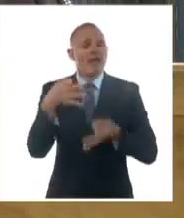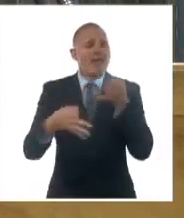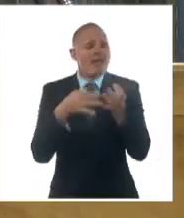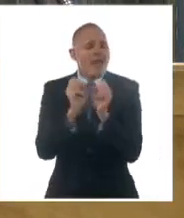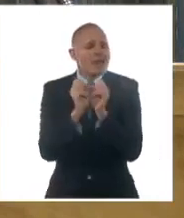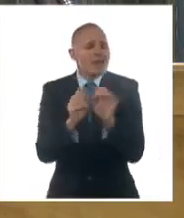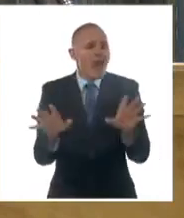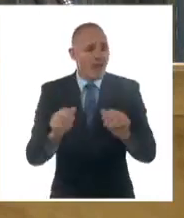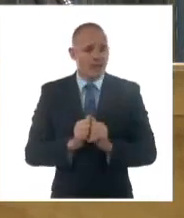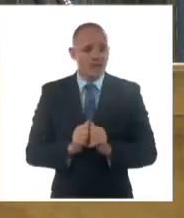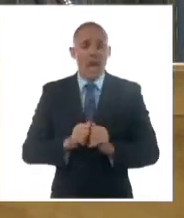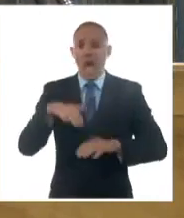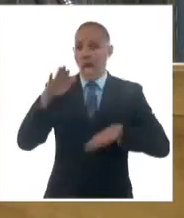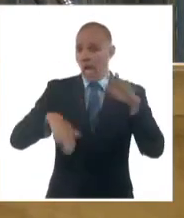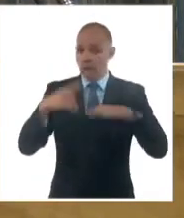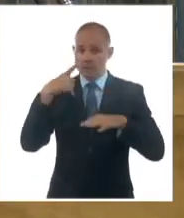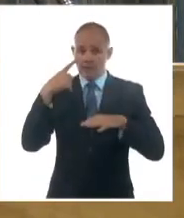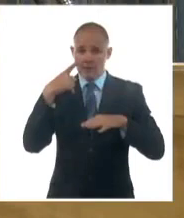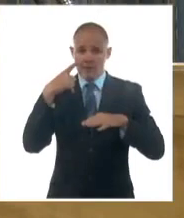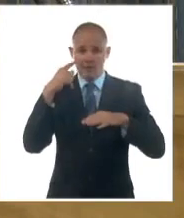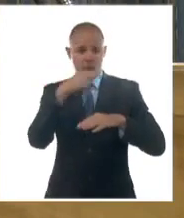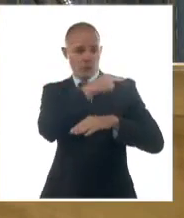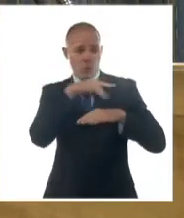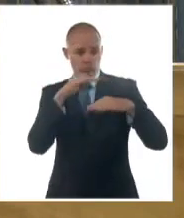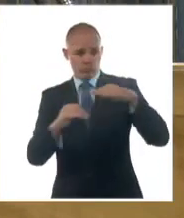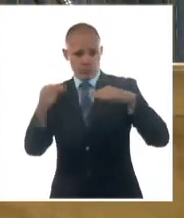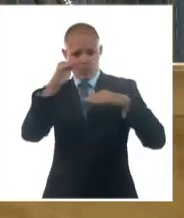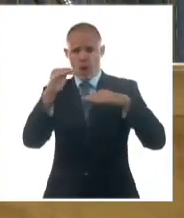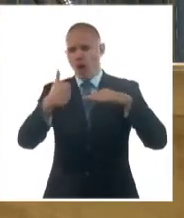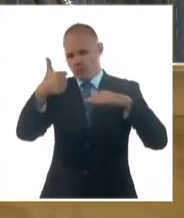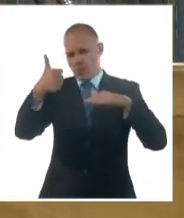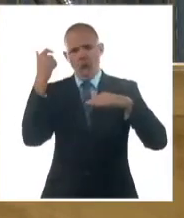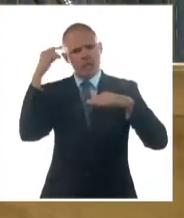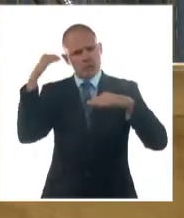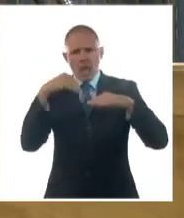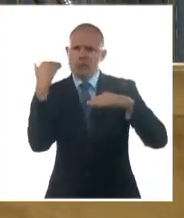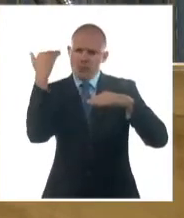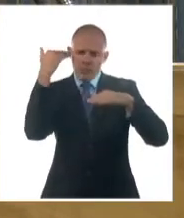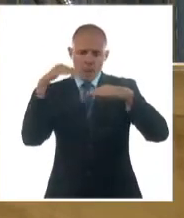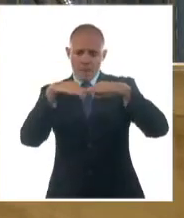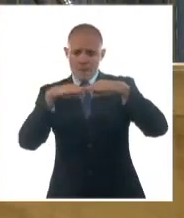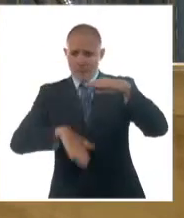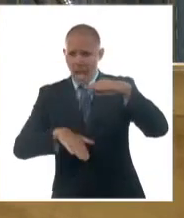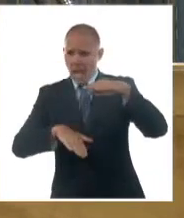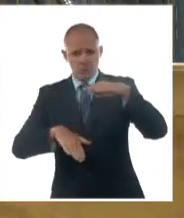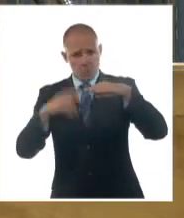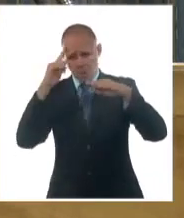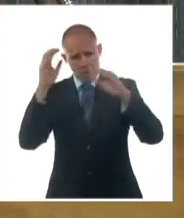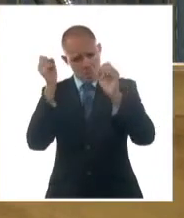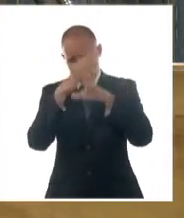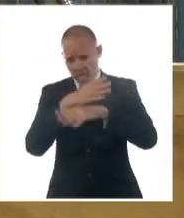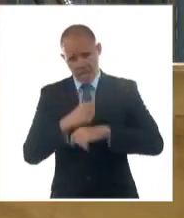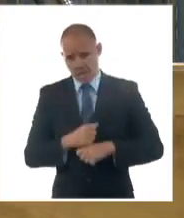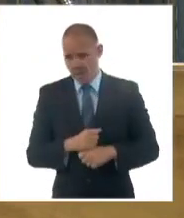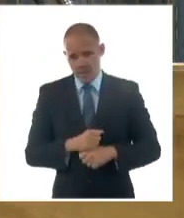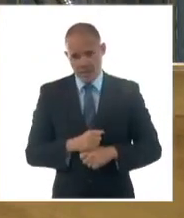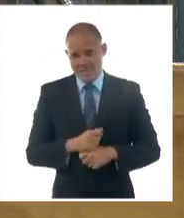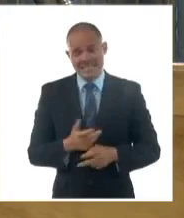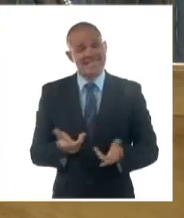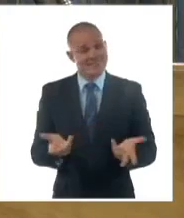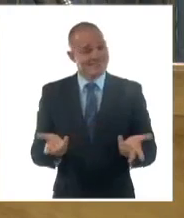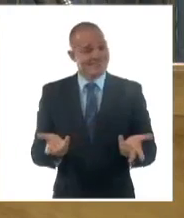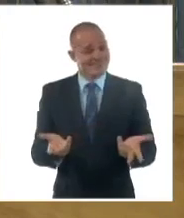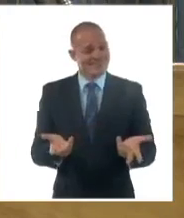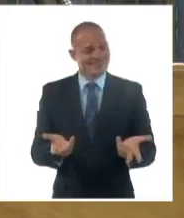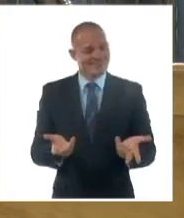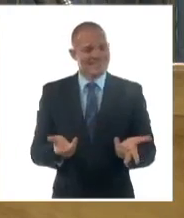de ahí para abajo la exigencia y el control se debilita tanto que por eso es que no funcionan los sistemas. Y al